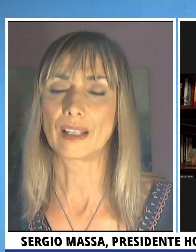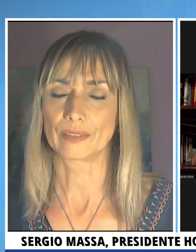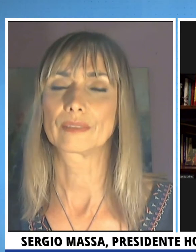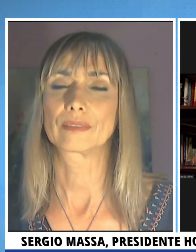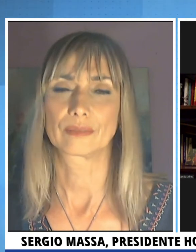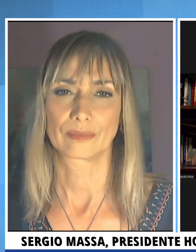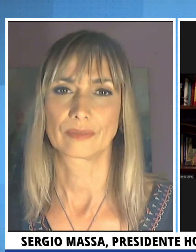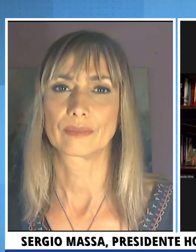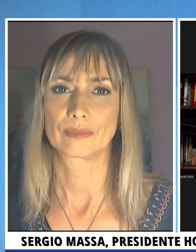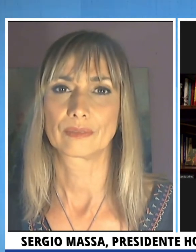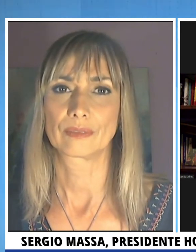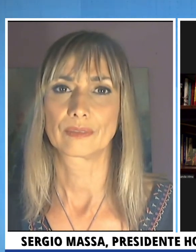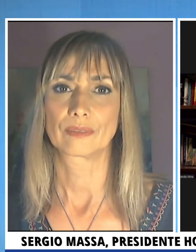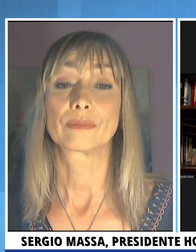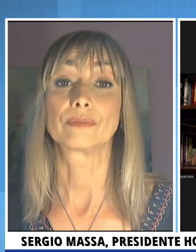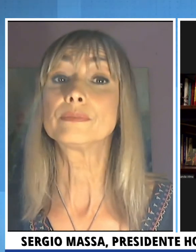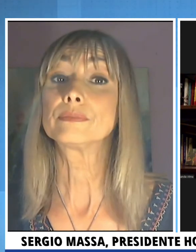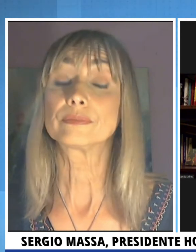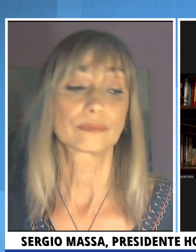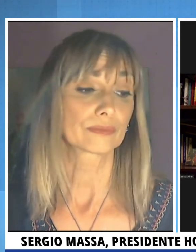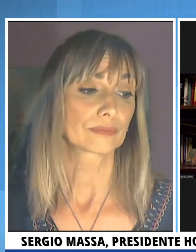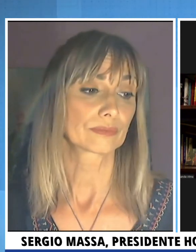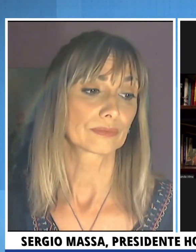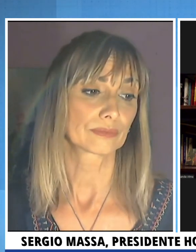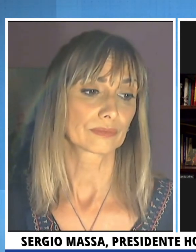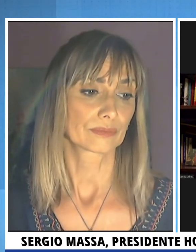granos, semillas, cereales, almacenamiento,